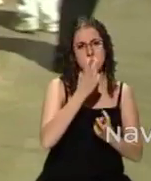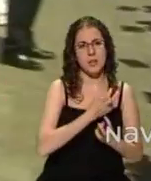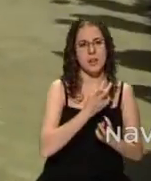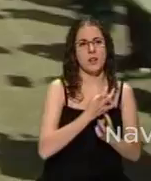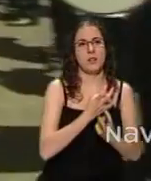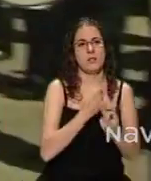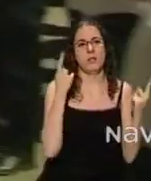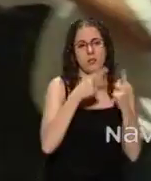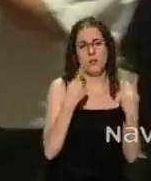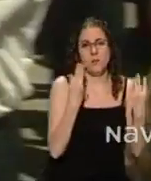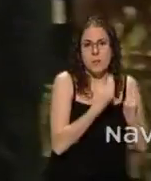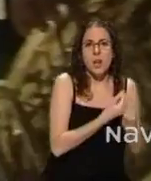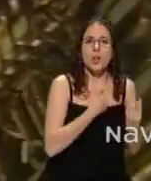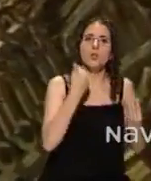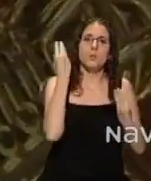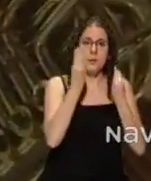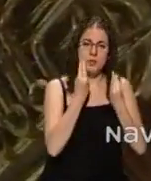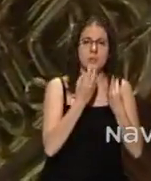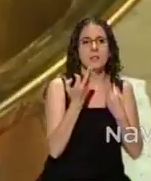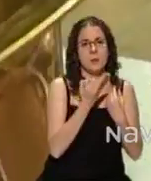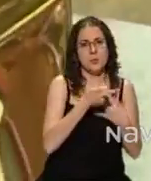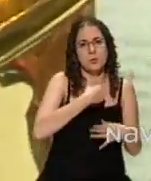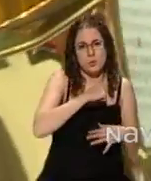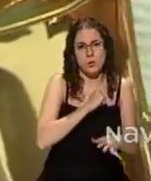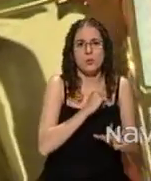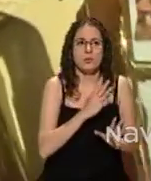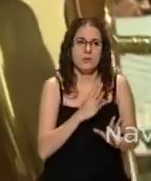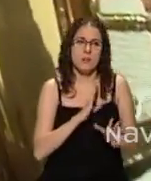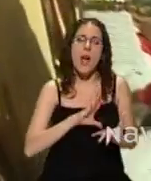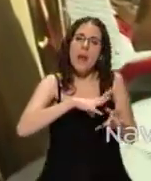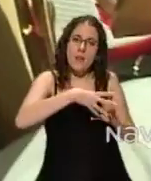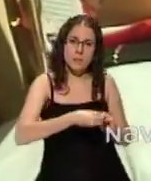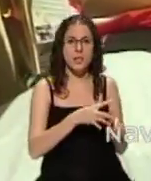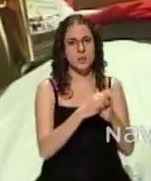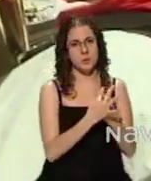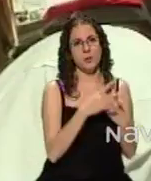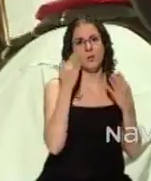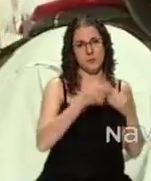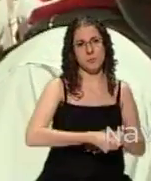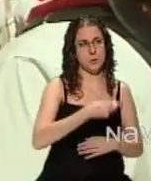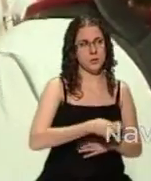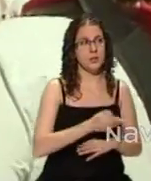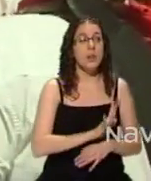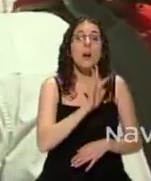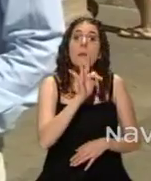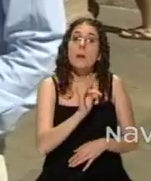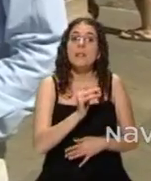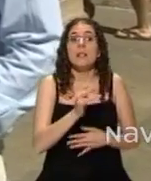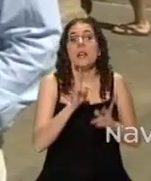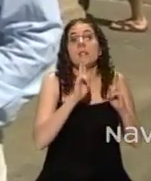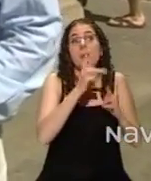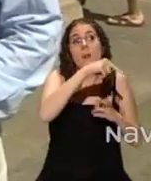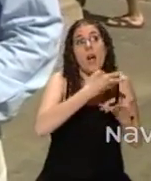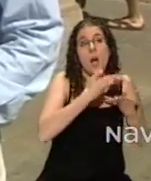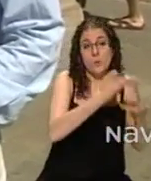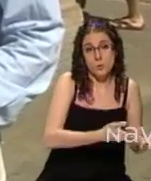creo que hay que estar a la altura de las circunstancias y, por supuesto, desearles que pasen un buen día con nosotros. Óscar